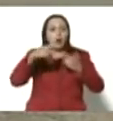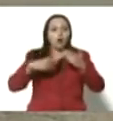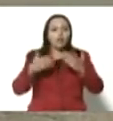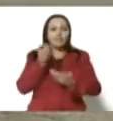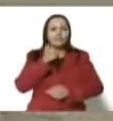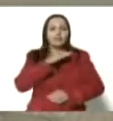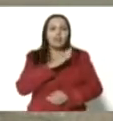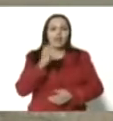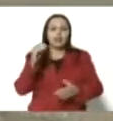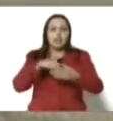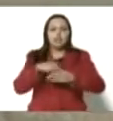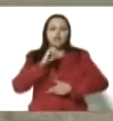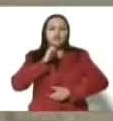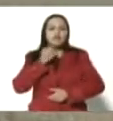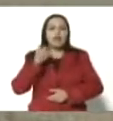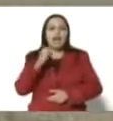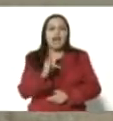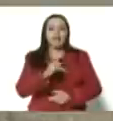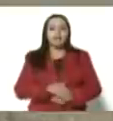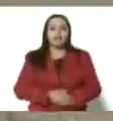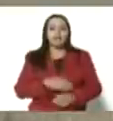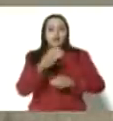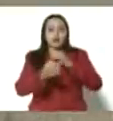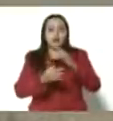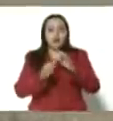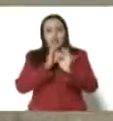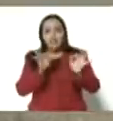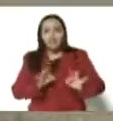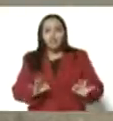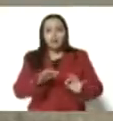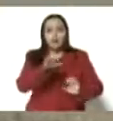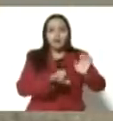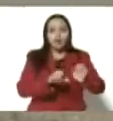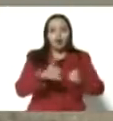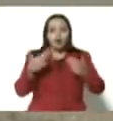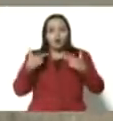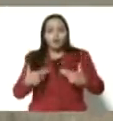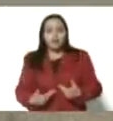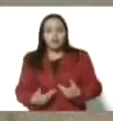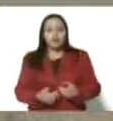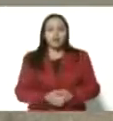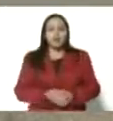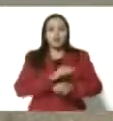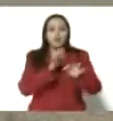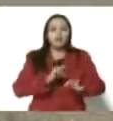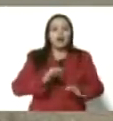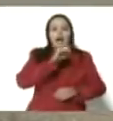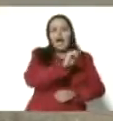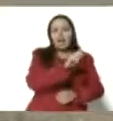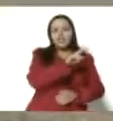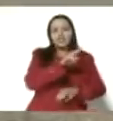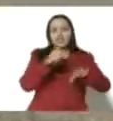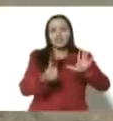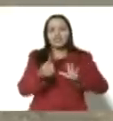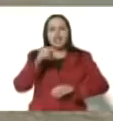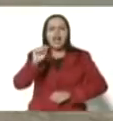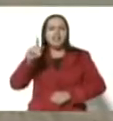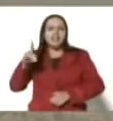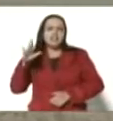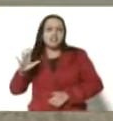una tecnología de adenovirus humano de dos vectores diferentes, AD26 y AD5, que se aplican en dos